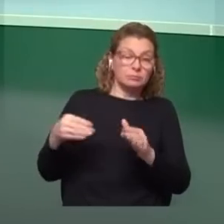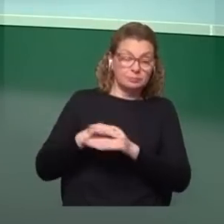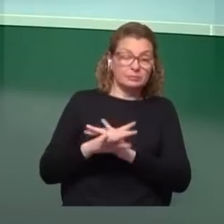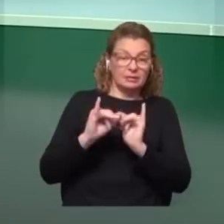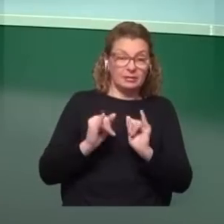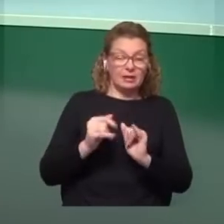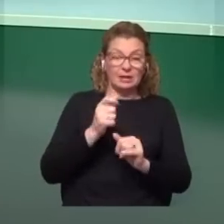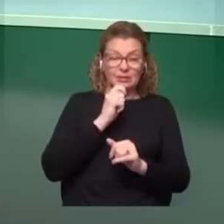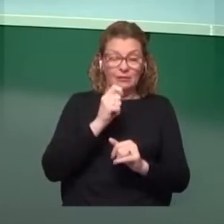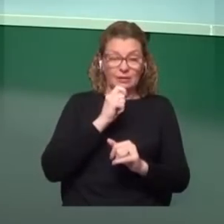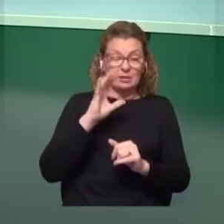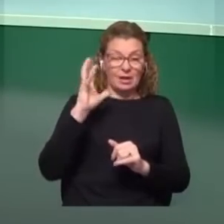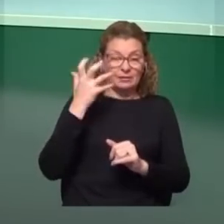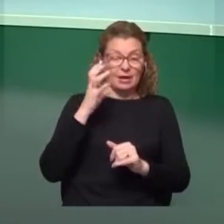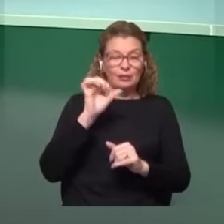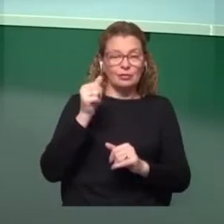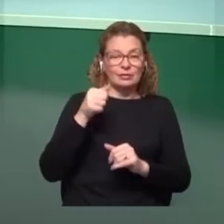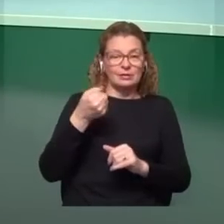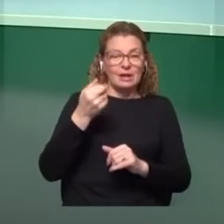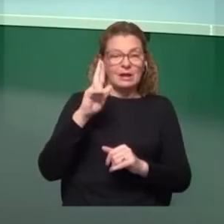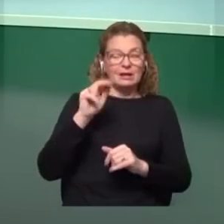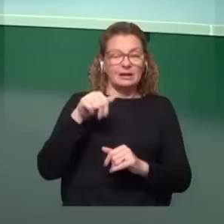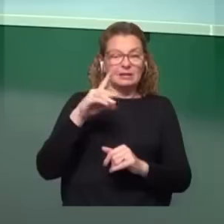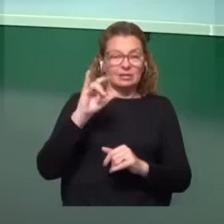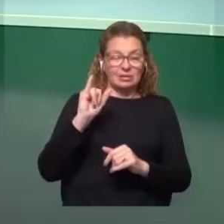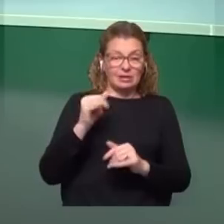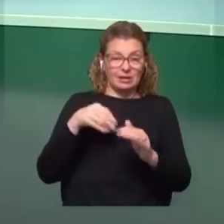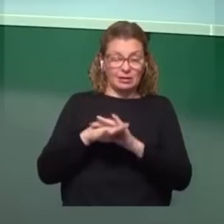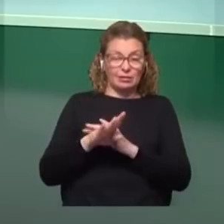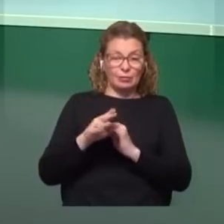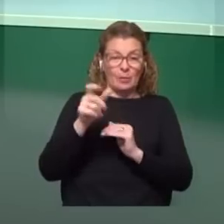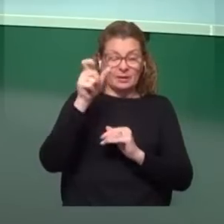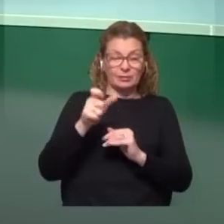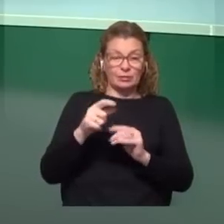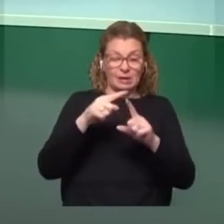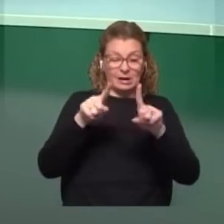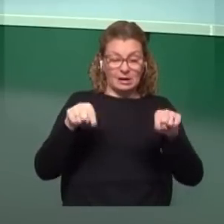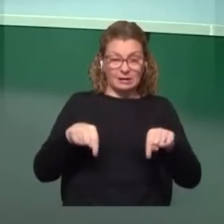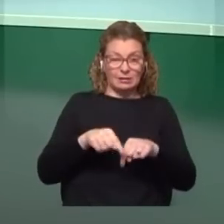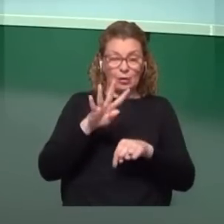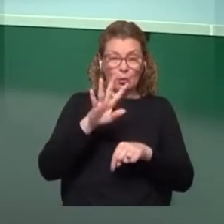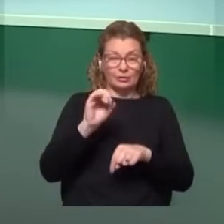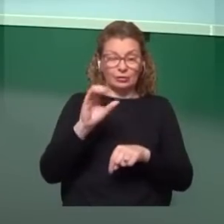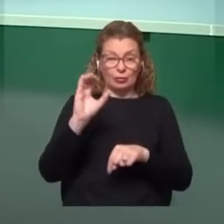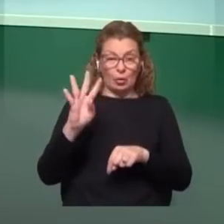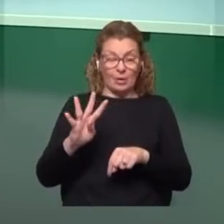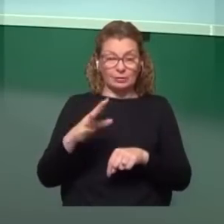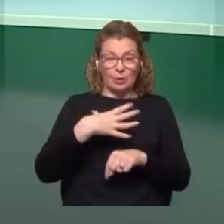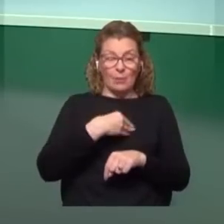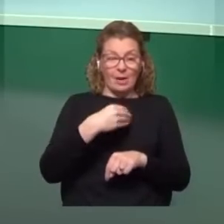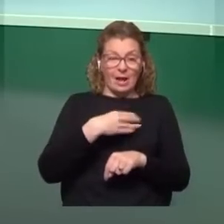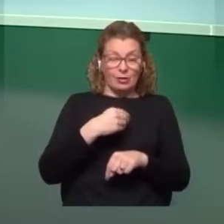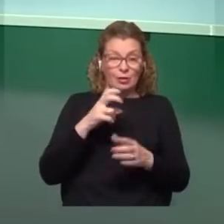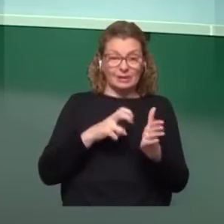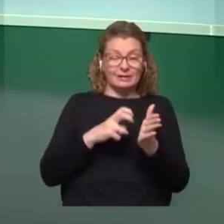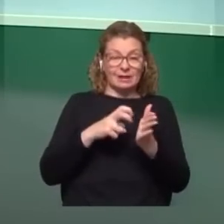en entrevista con radio sarandí dijo que en esa condición ingresó gente de la lista 404 del partido Nacional de salto